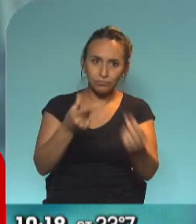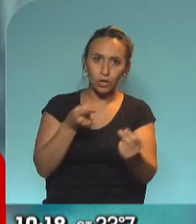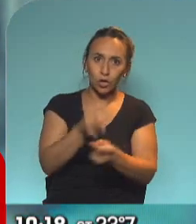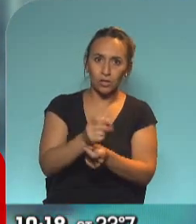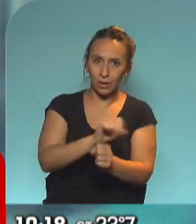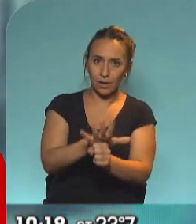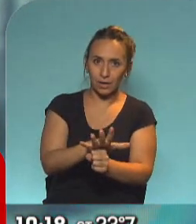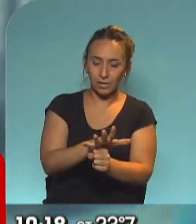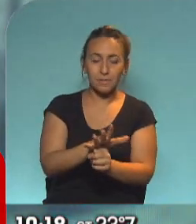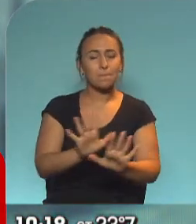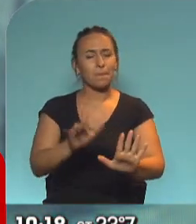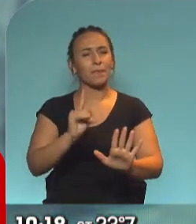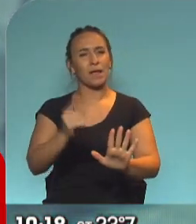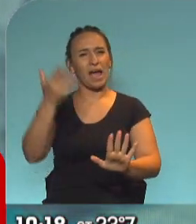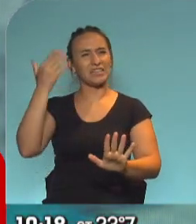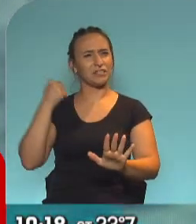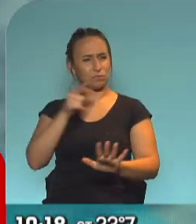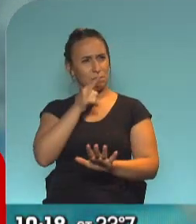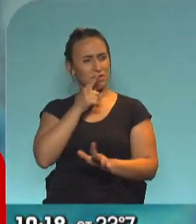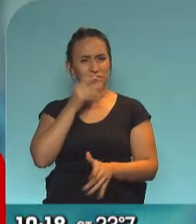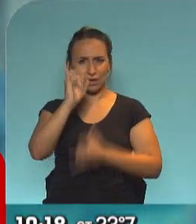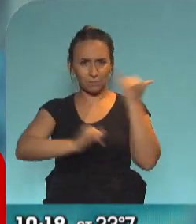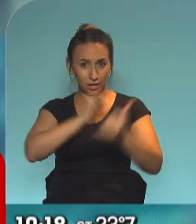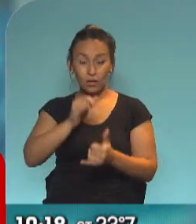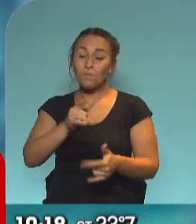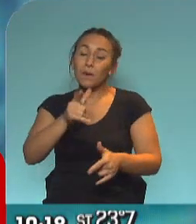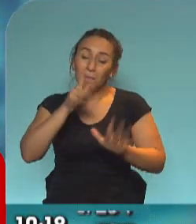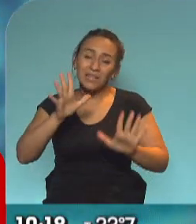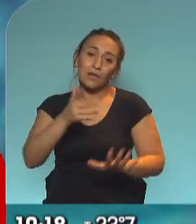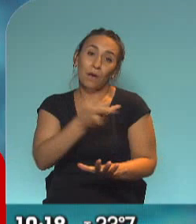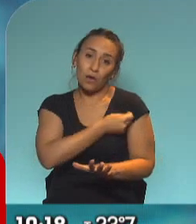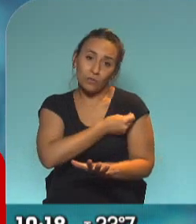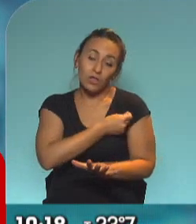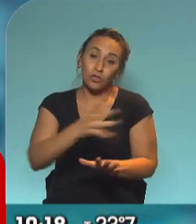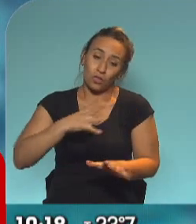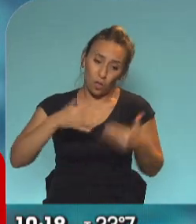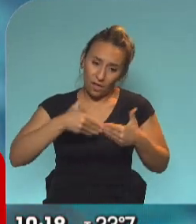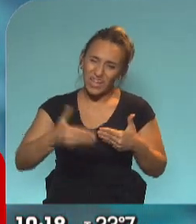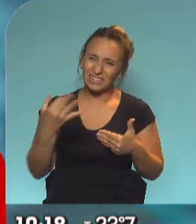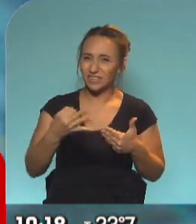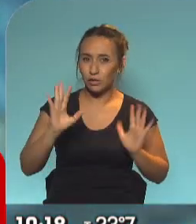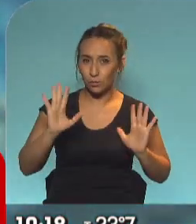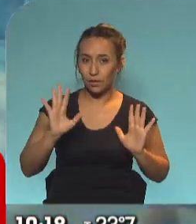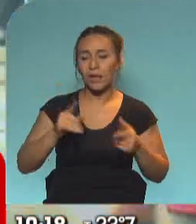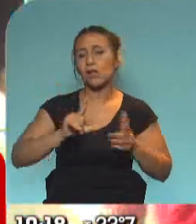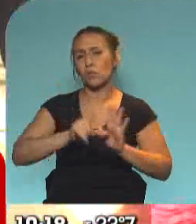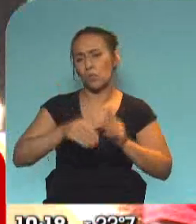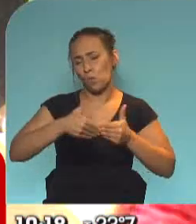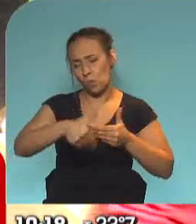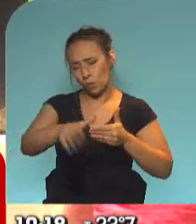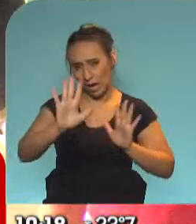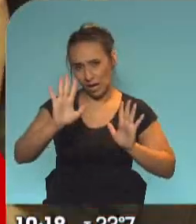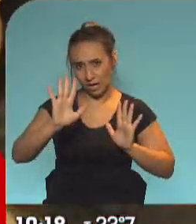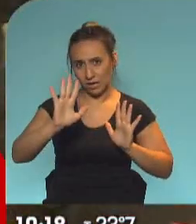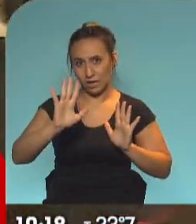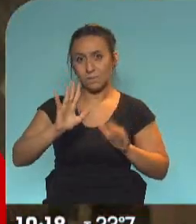como le explicaba ayer, creo que las vacunas todavía van a ser efectivas y van a durar un tiempo, la efectividad